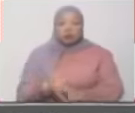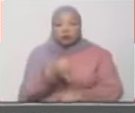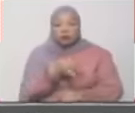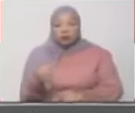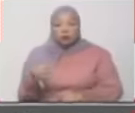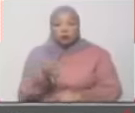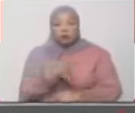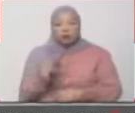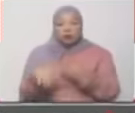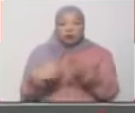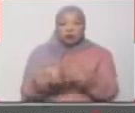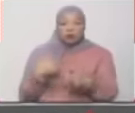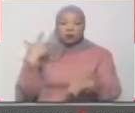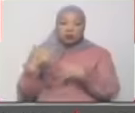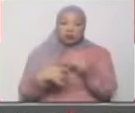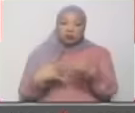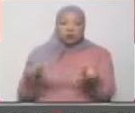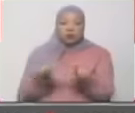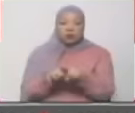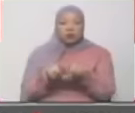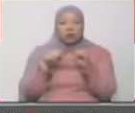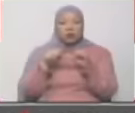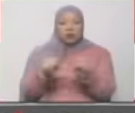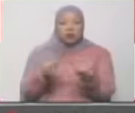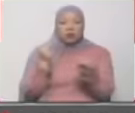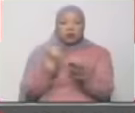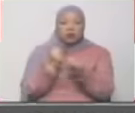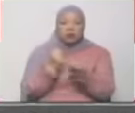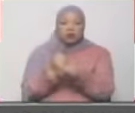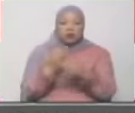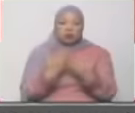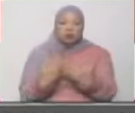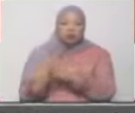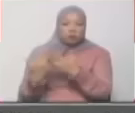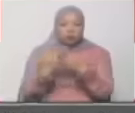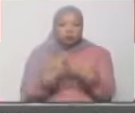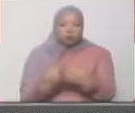Correctamente desplegados, mantenidos, protegidos,